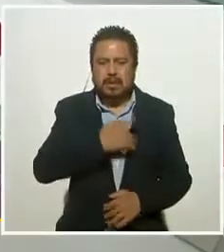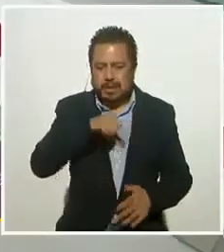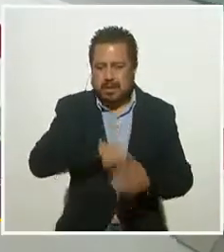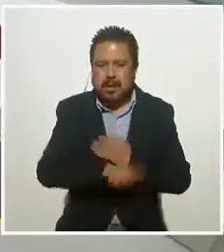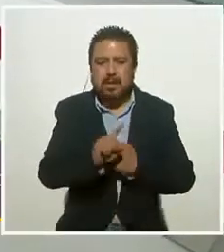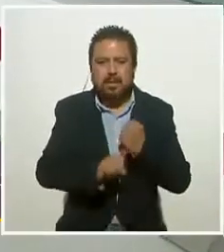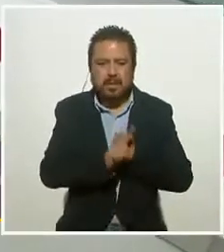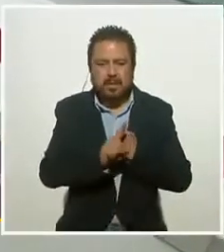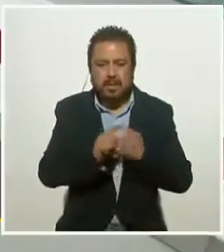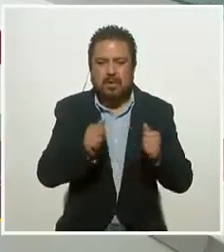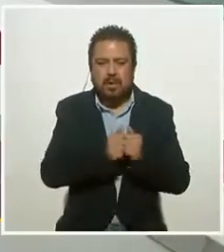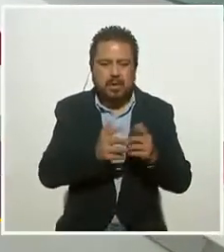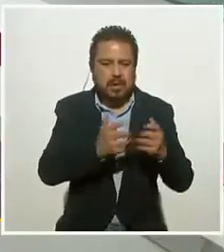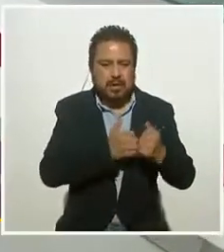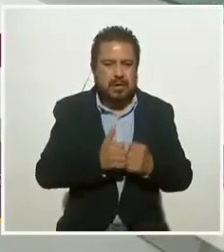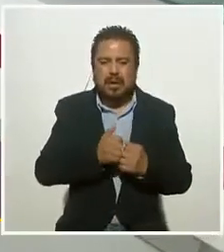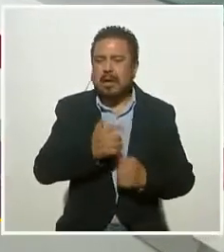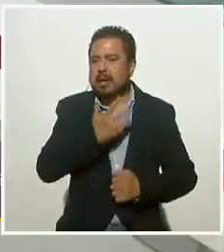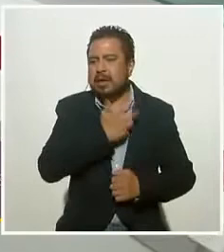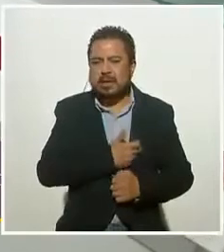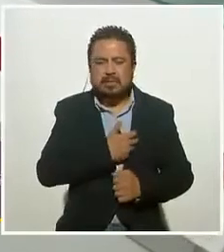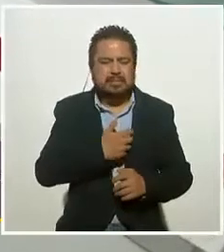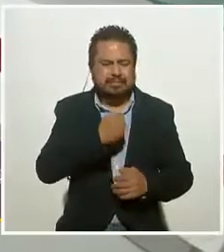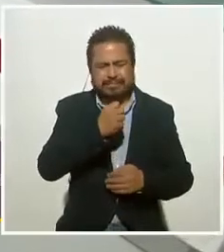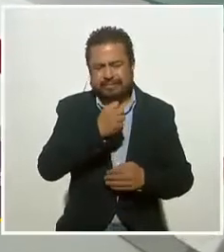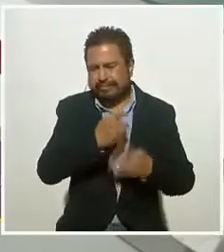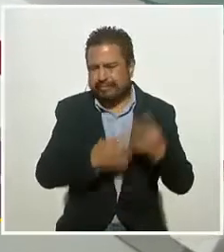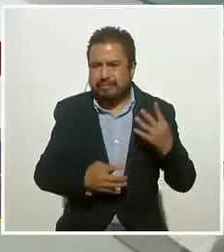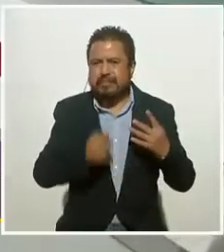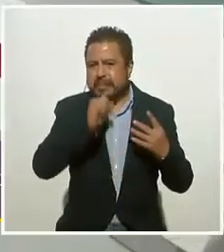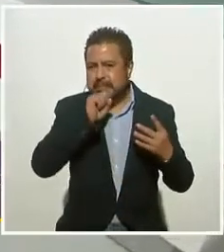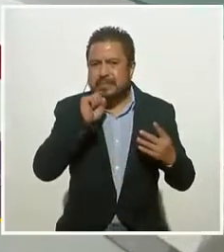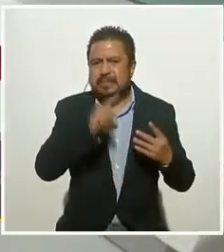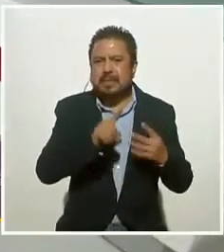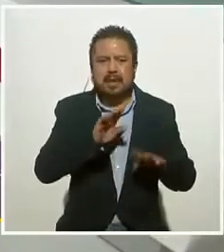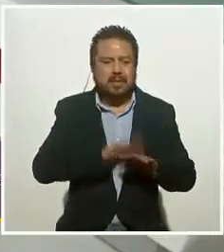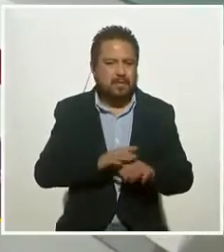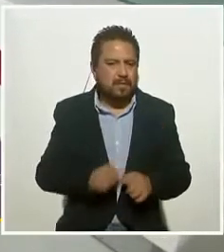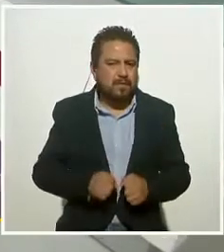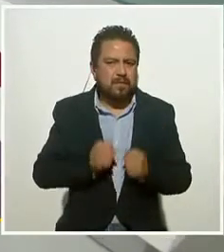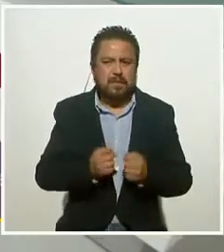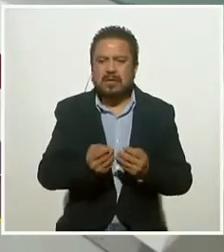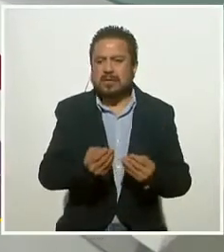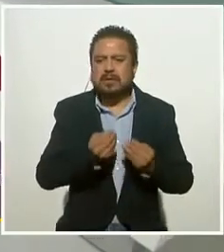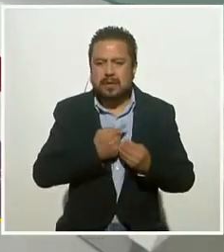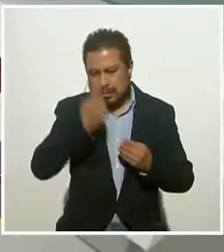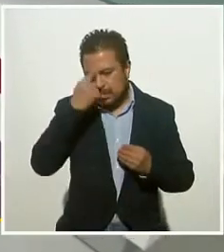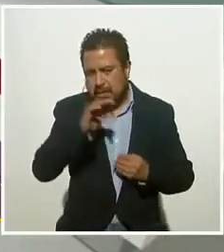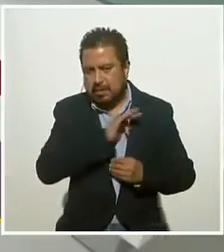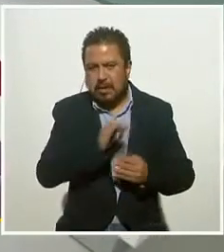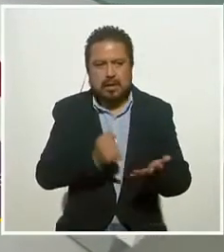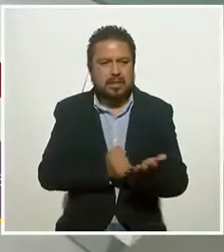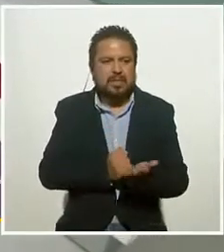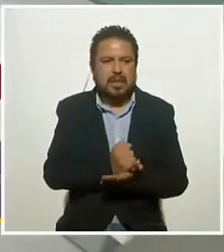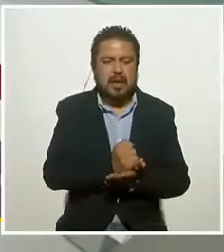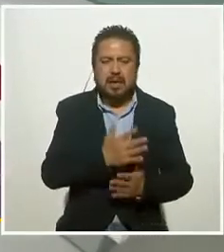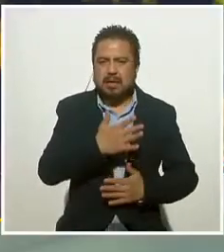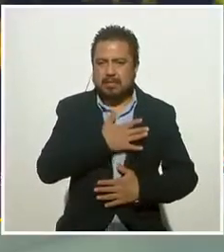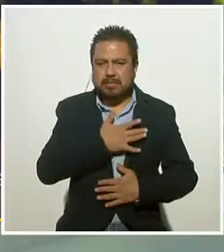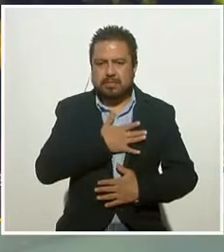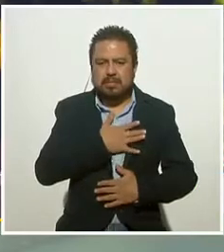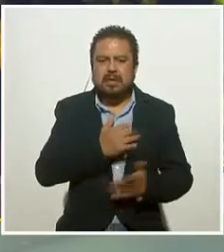en problemas, el estrés, la angustia, etcétera, y también nos dan la fuerza para poder tener determinación.